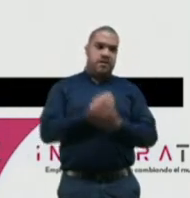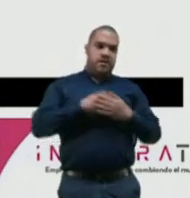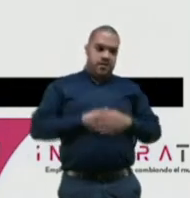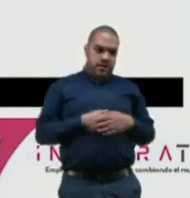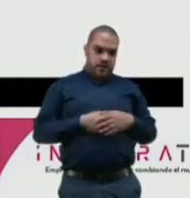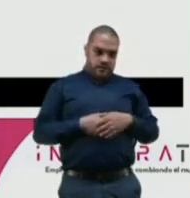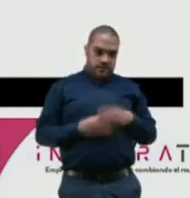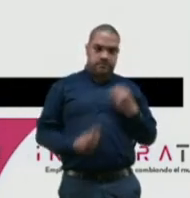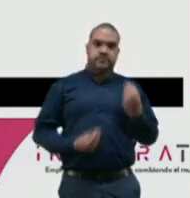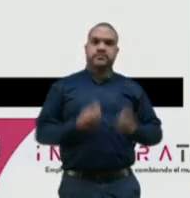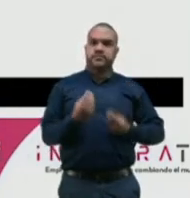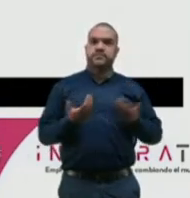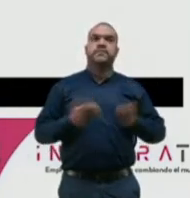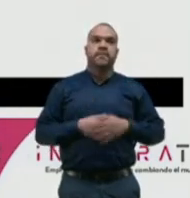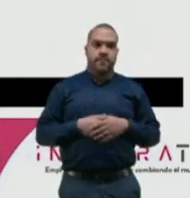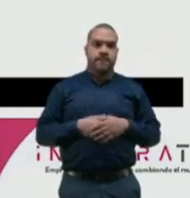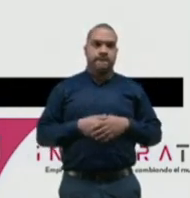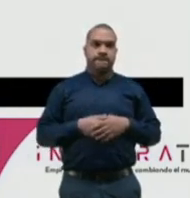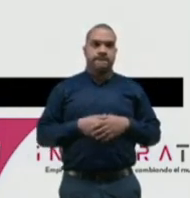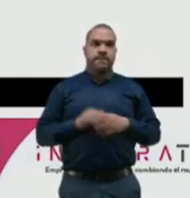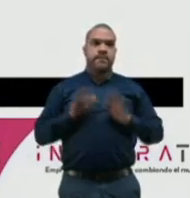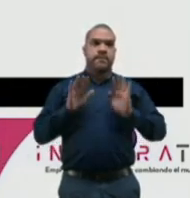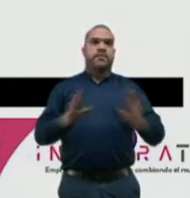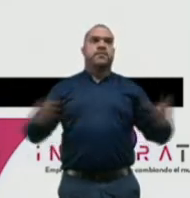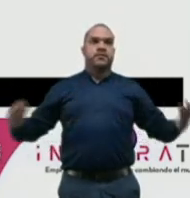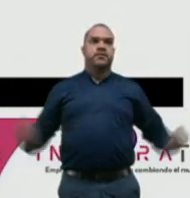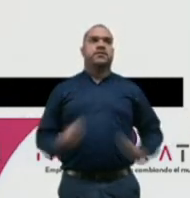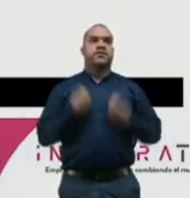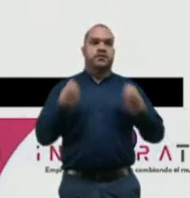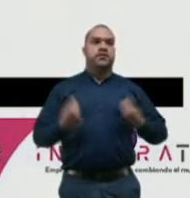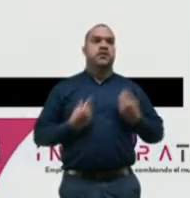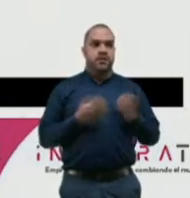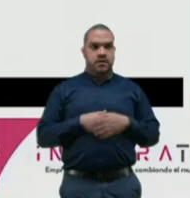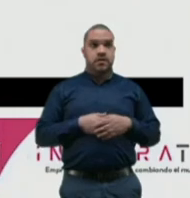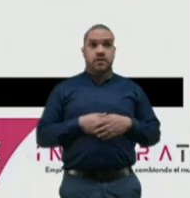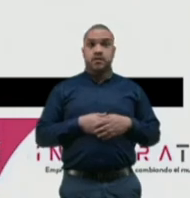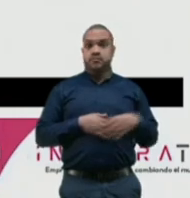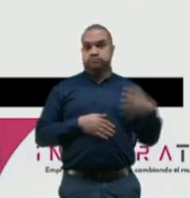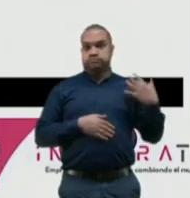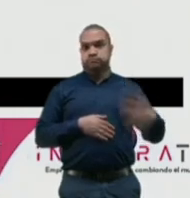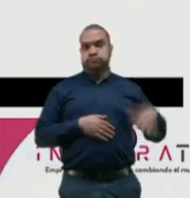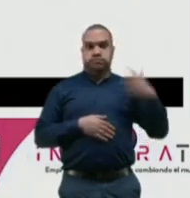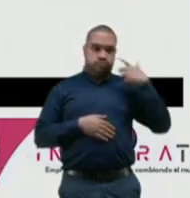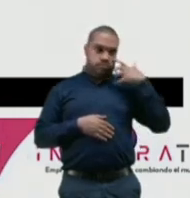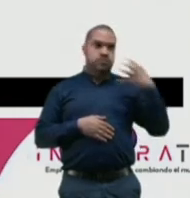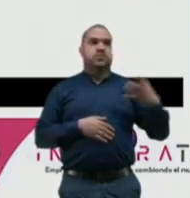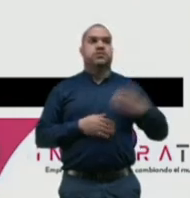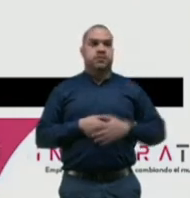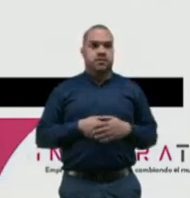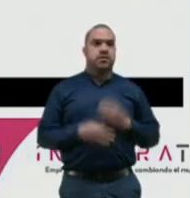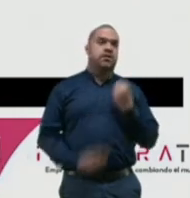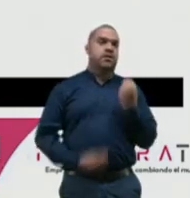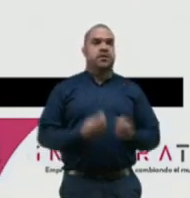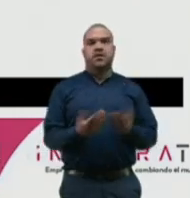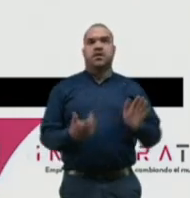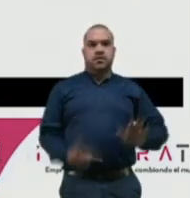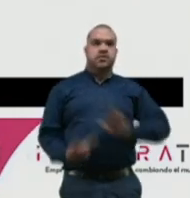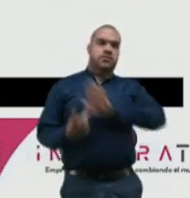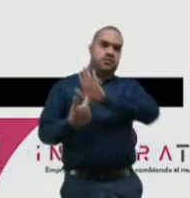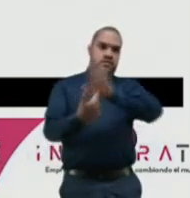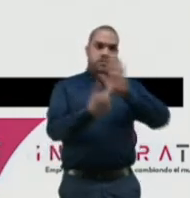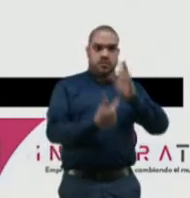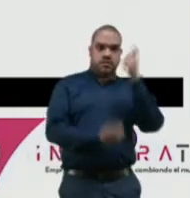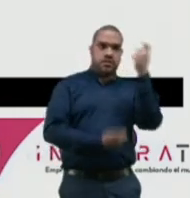de su ciclo de vida es alto, se crea mucho valor y puede entregar ese valor en el modelo de negocios que